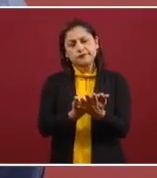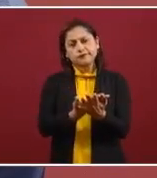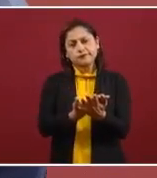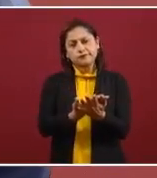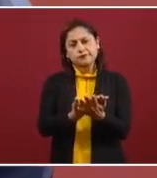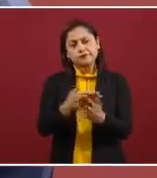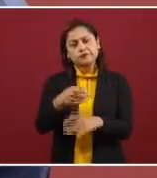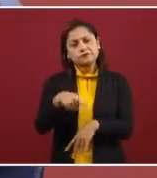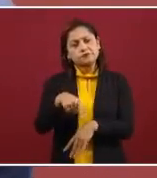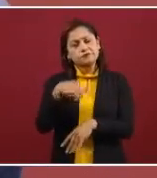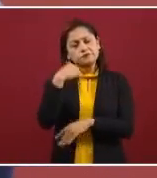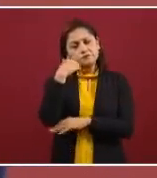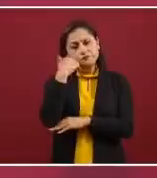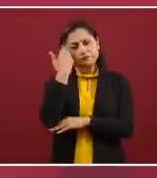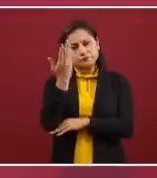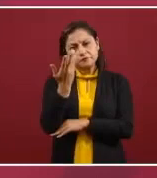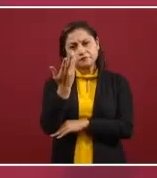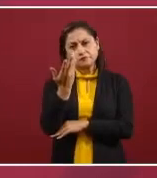aumentar